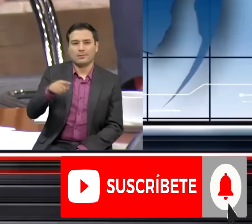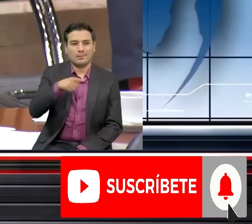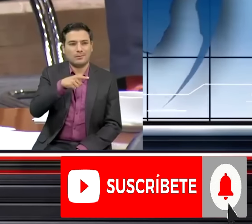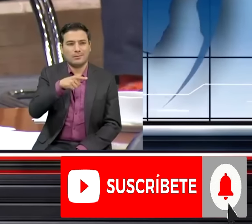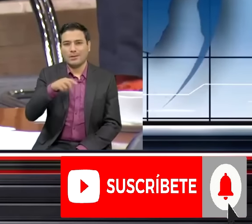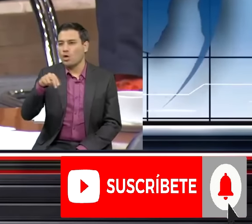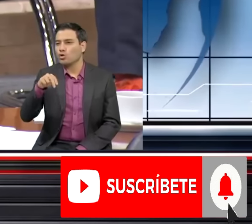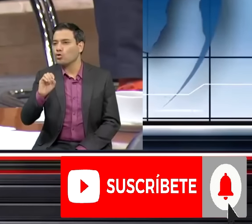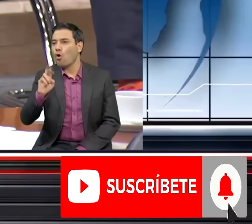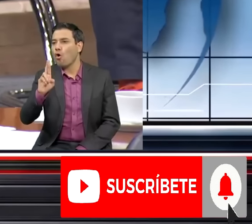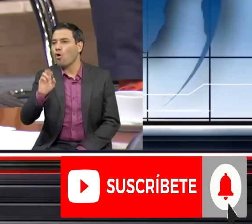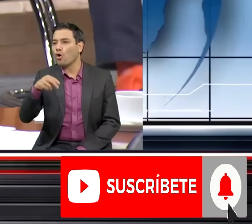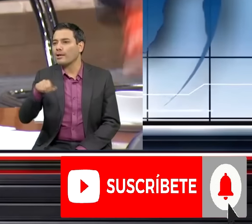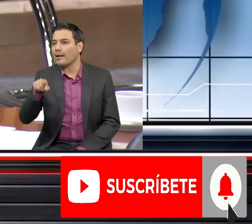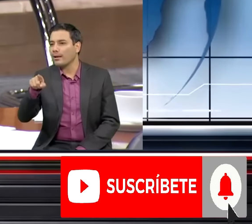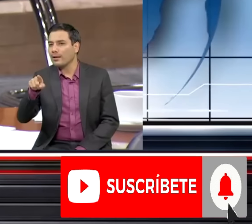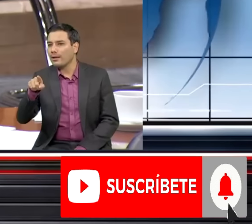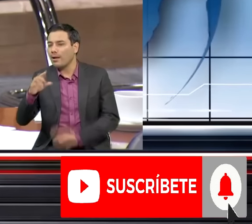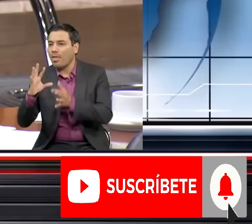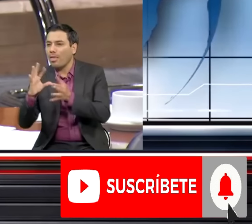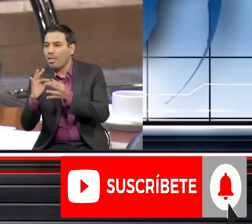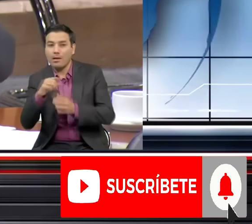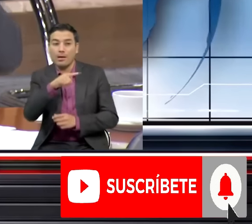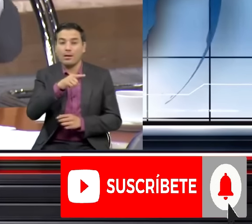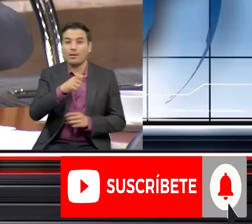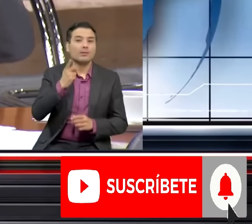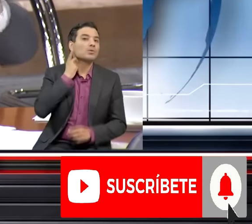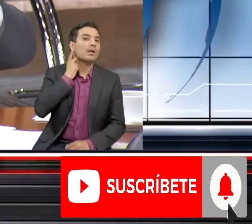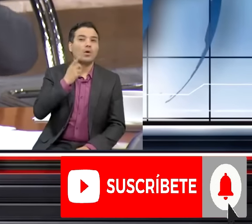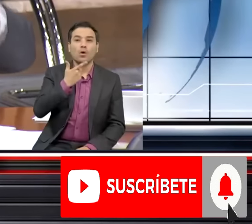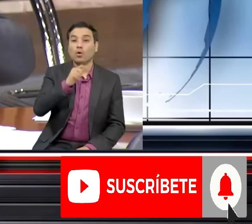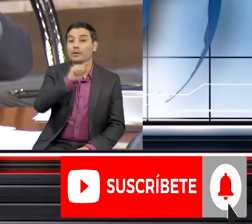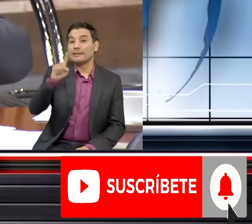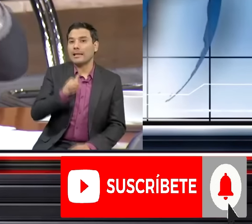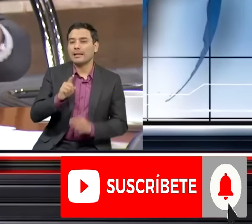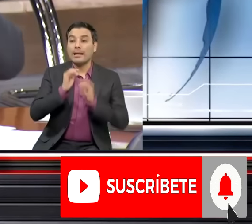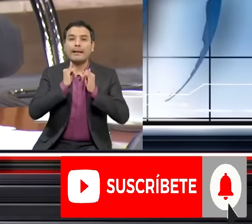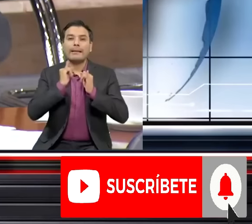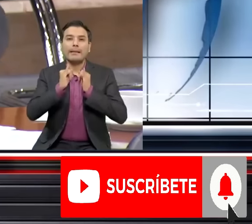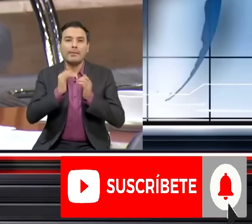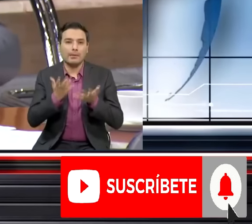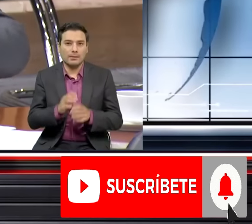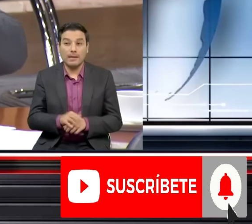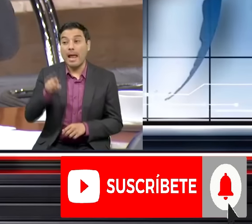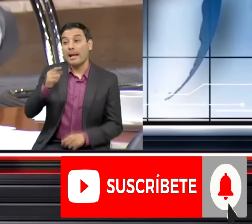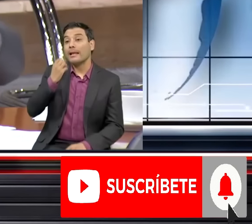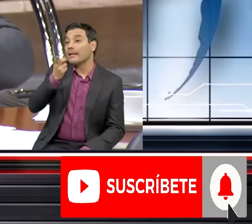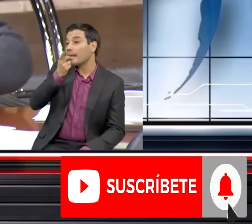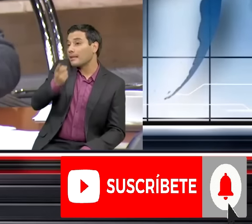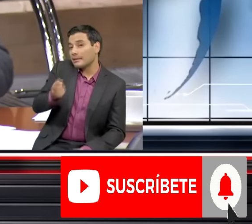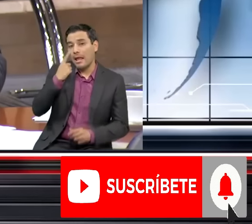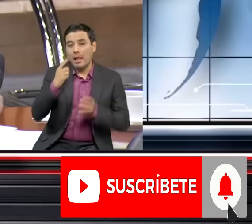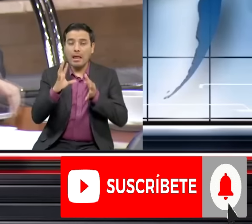Aquí el diputado Gutiérrez Luna dijo, voy a tratar de decir lo que quiso decir